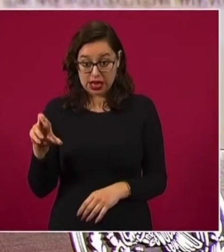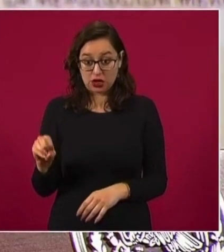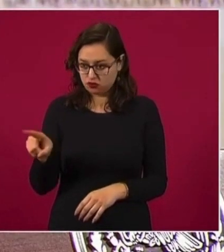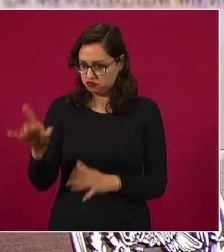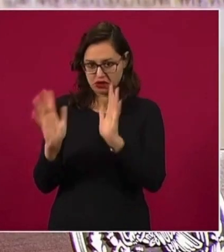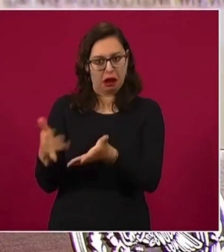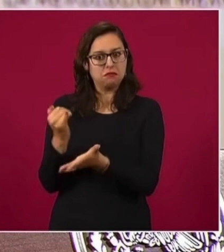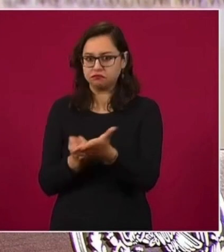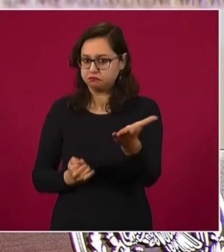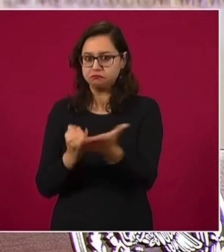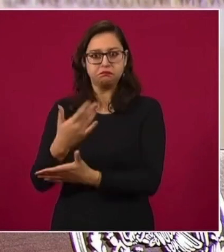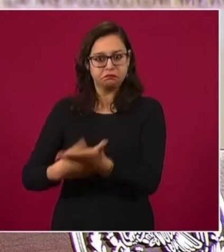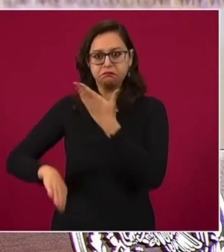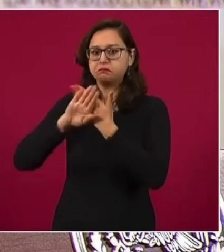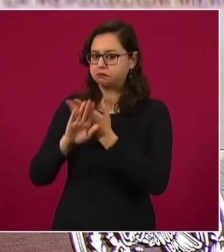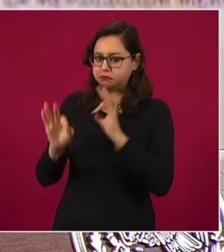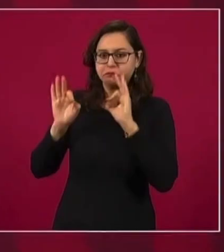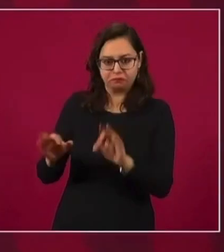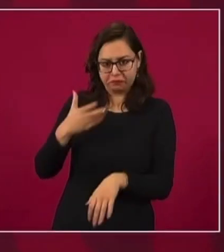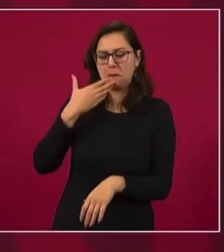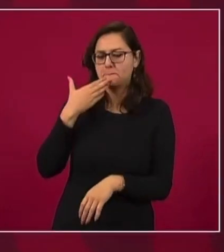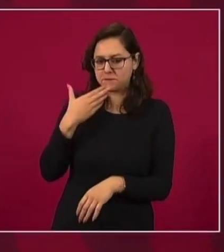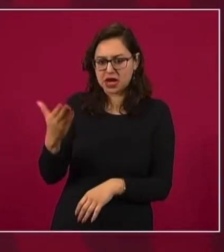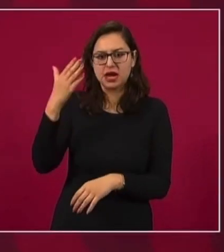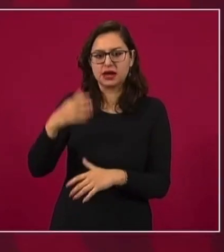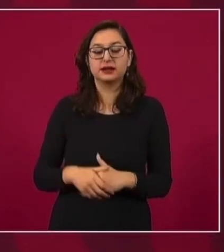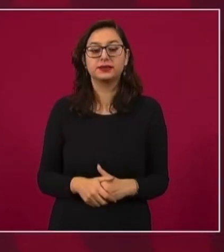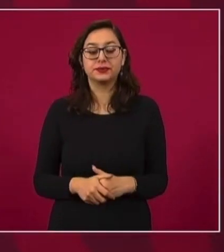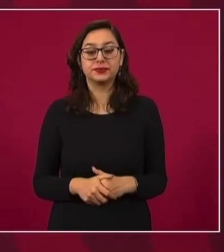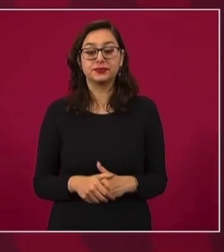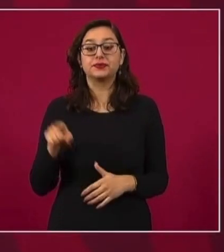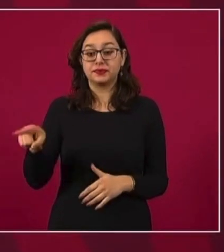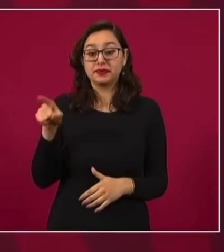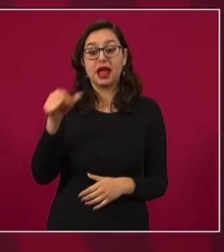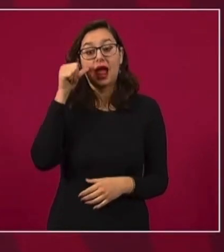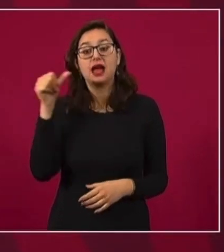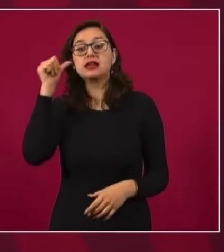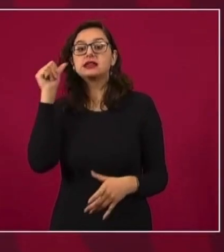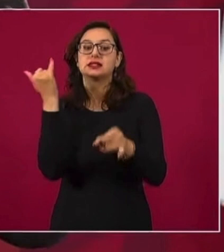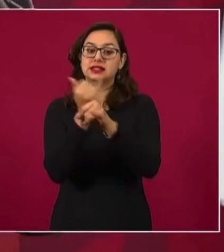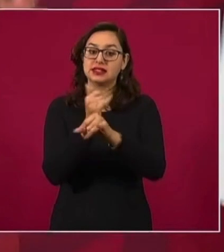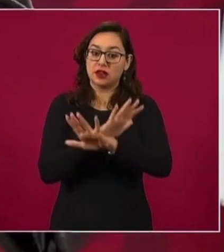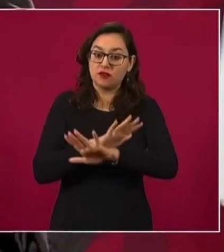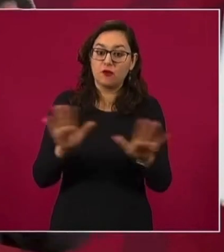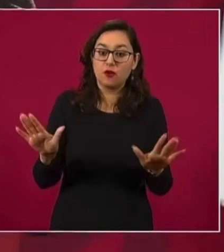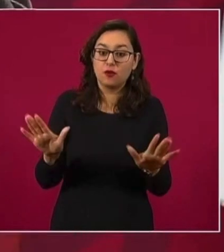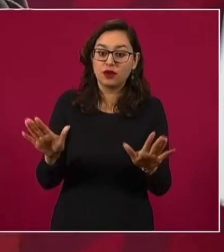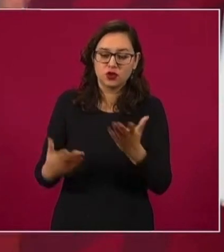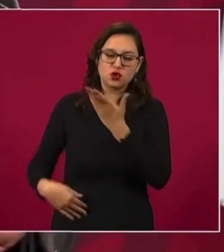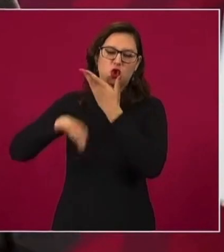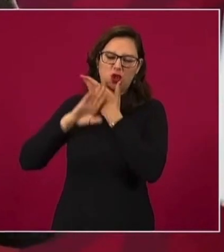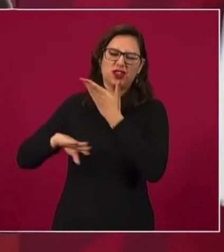informando y en